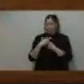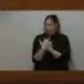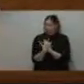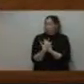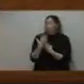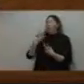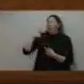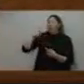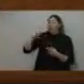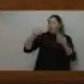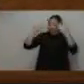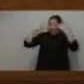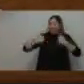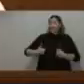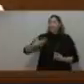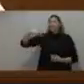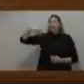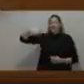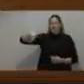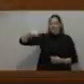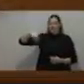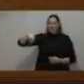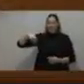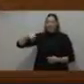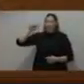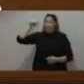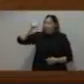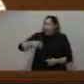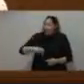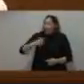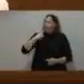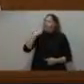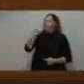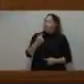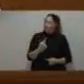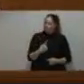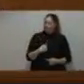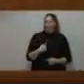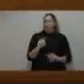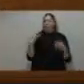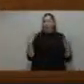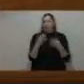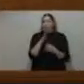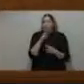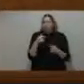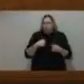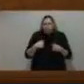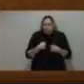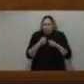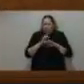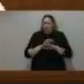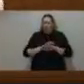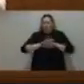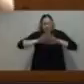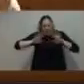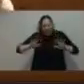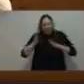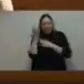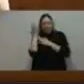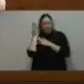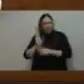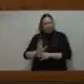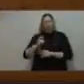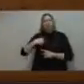lo es, de todos los asturianos, nos debe hoy decir aquí, porque yo le hago la oferta clara, clara. Tengo muchos defectos, pero